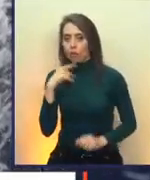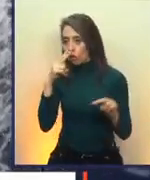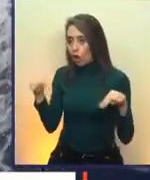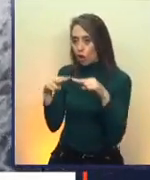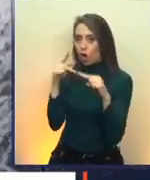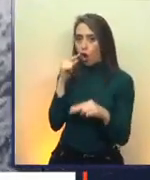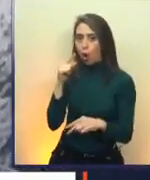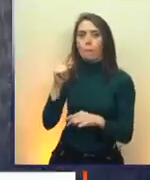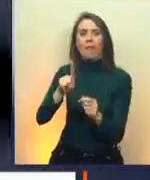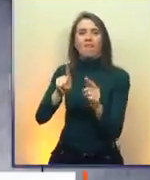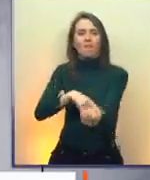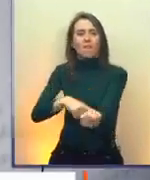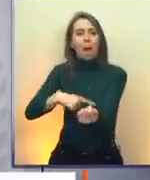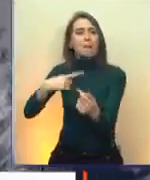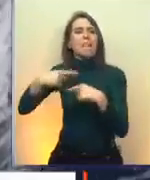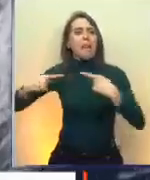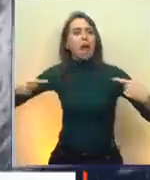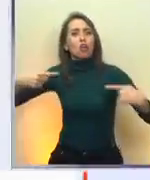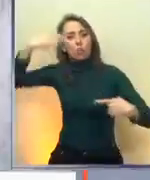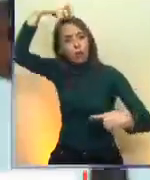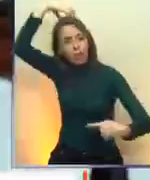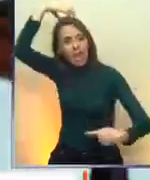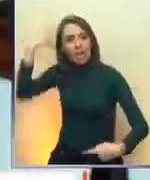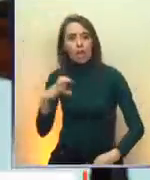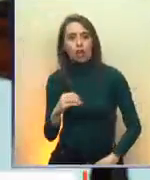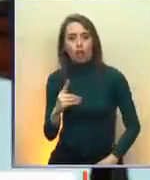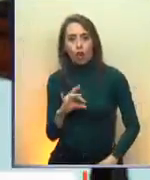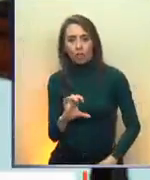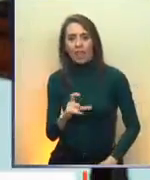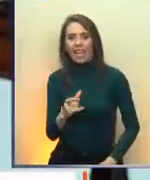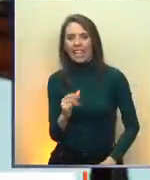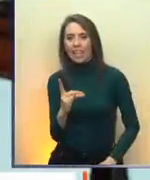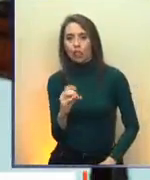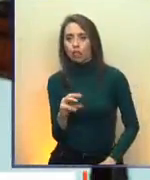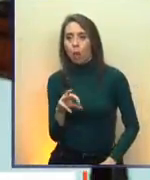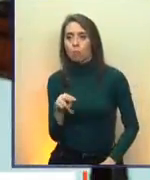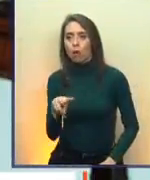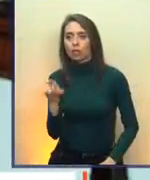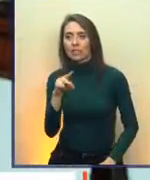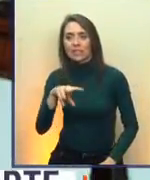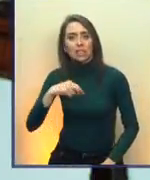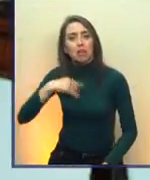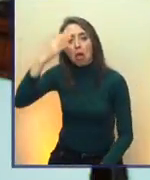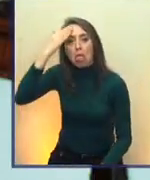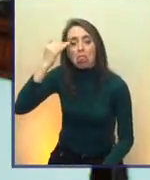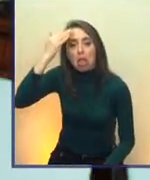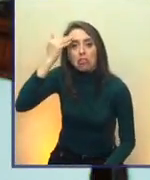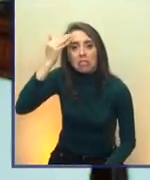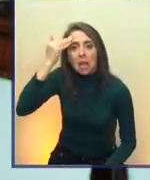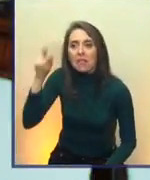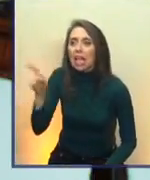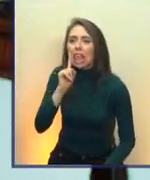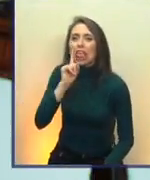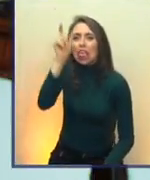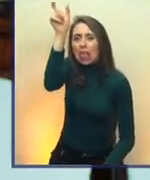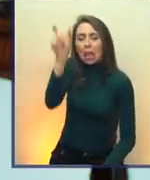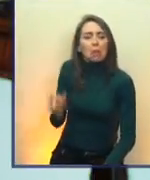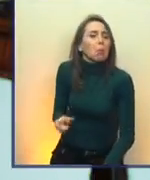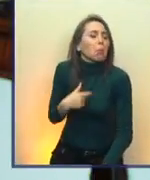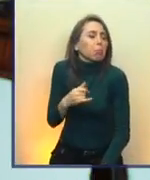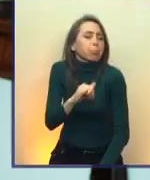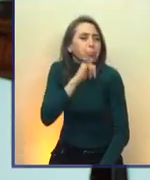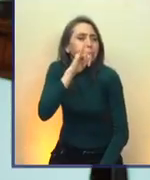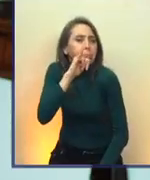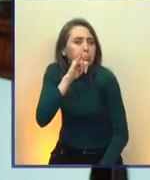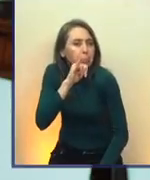conde Guido Monzino sin sospechar siquiera de quién se trataba. Ni